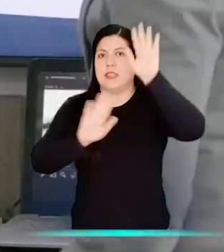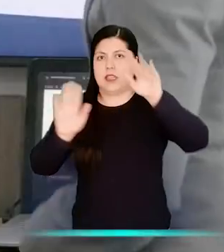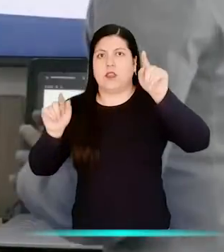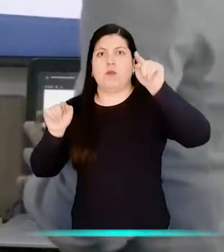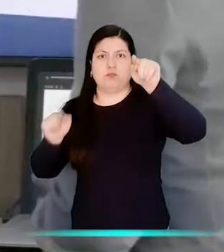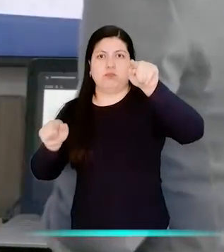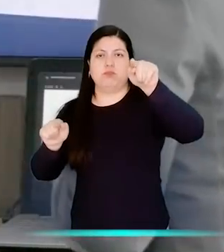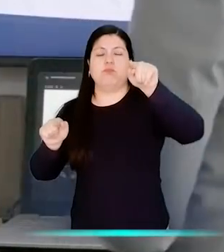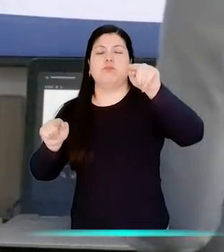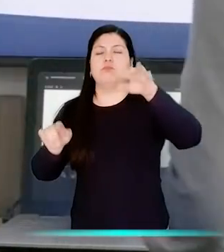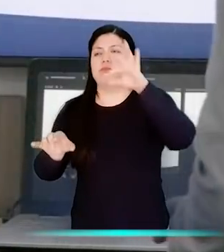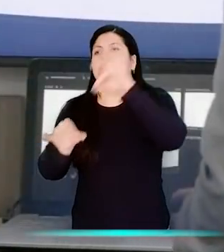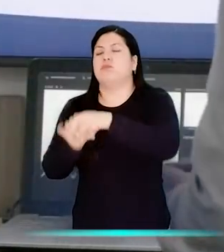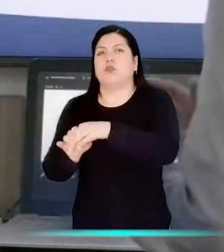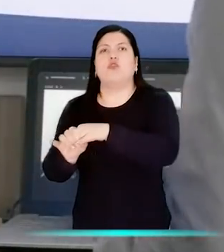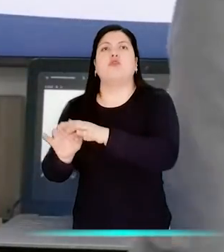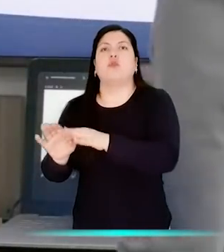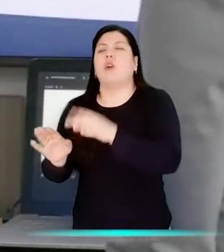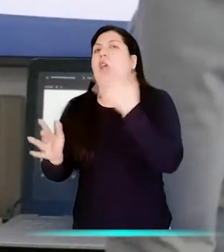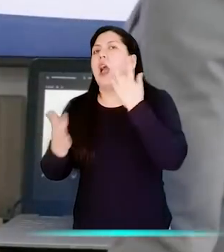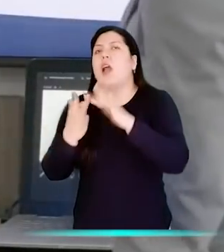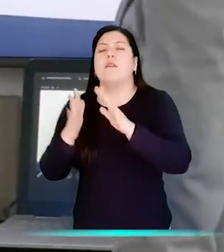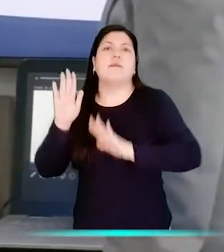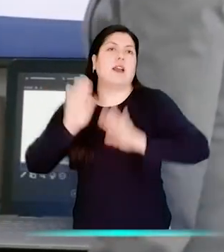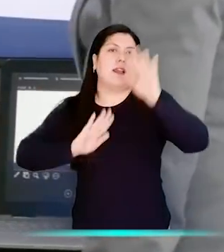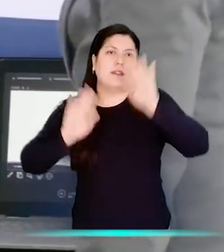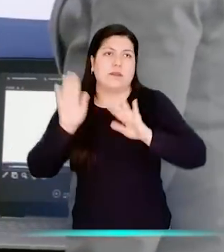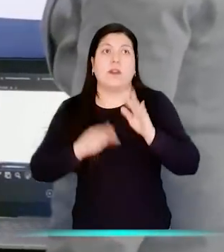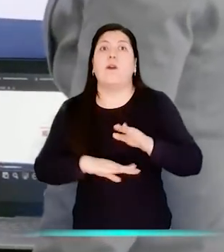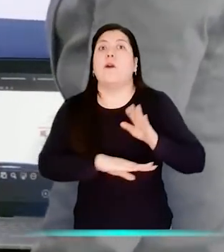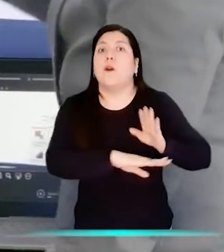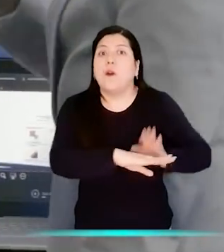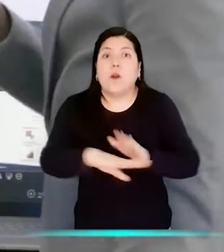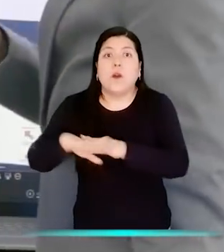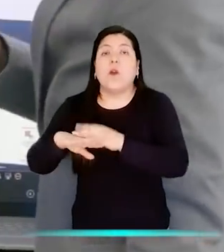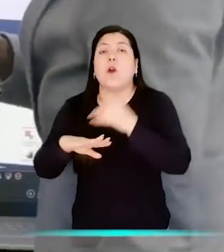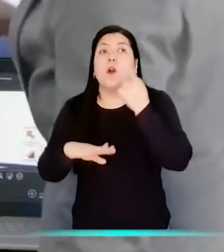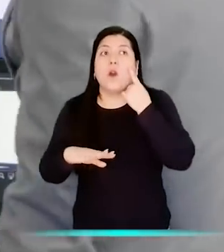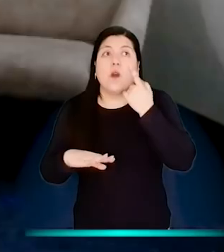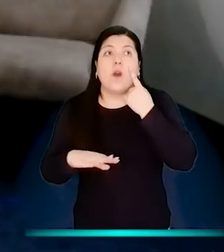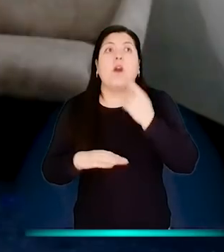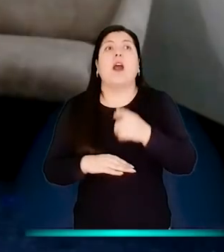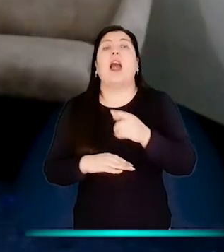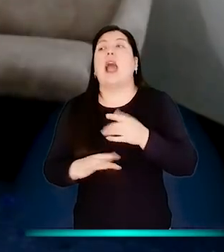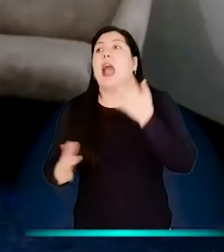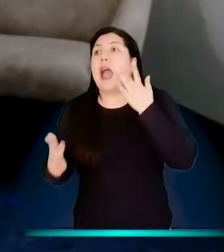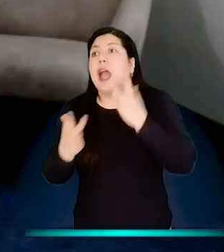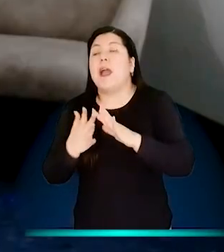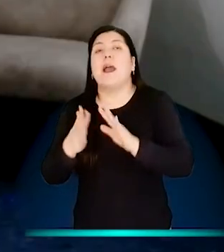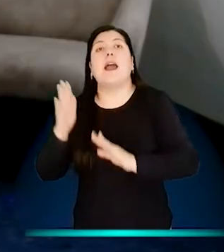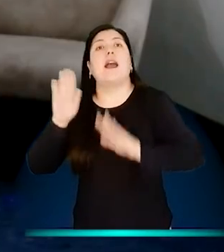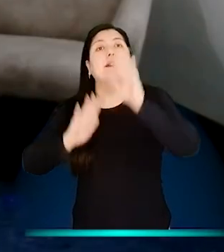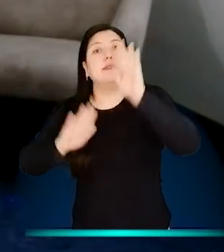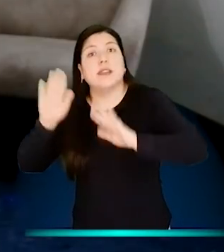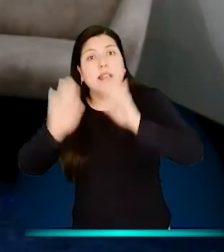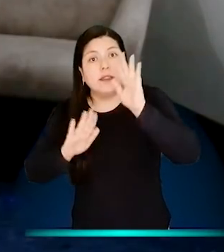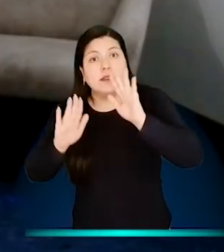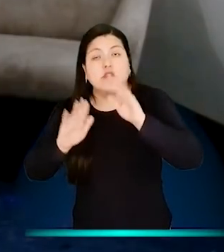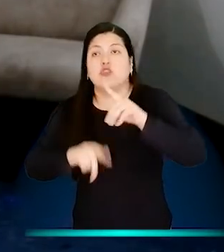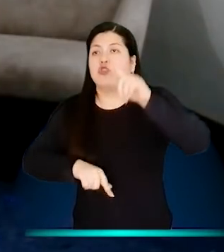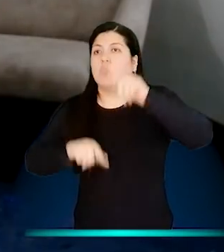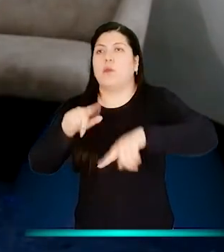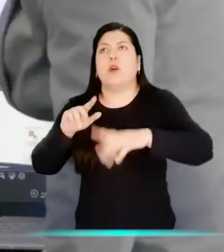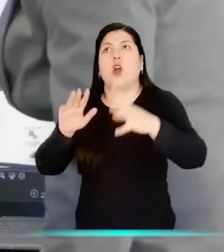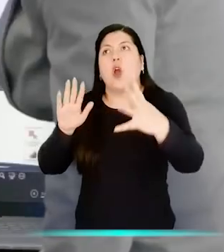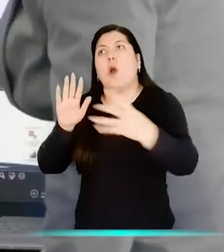candidato. Ese sería un voto válido directamente para el candidato. Aquí es bueno hacer una advertencia y es que solamente es válido por el candidato. No